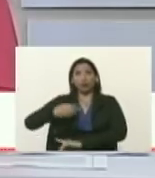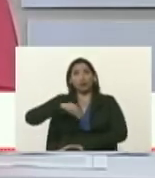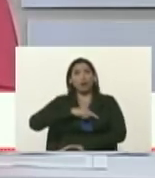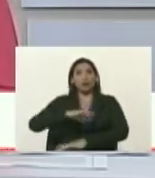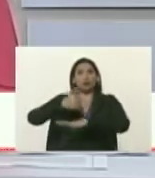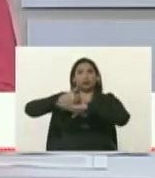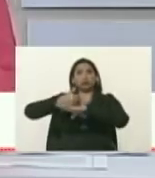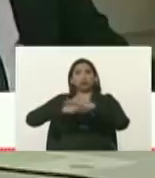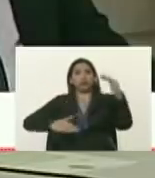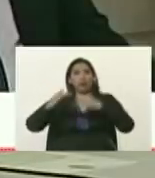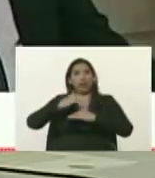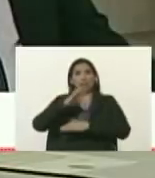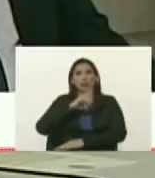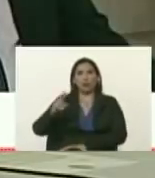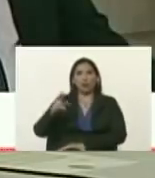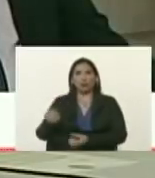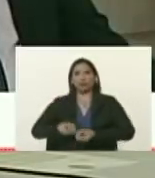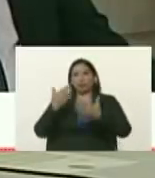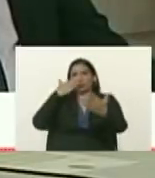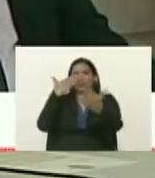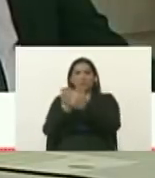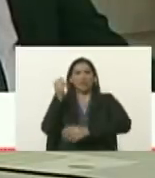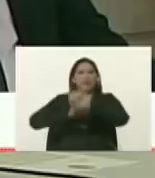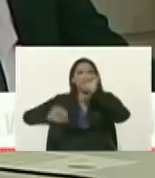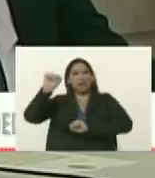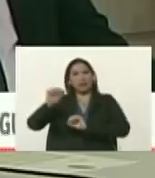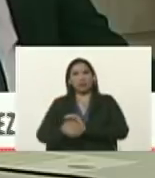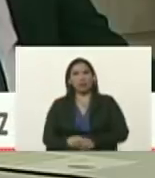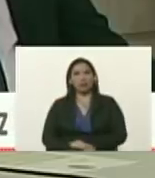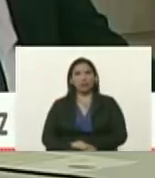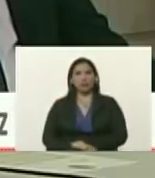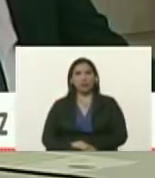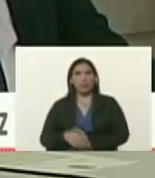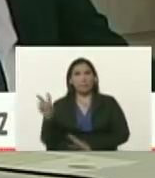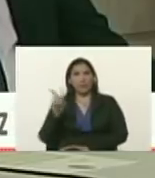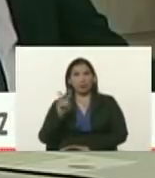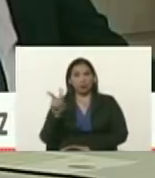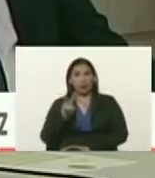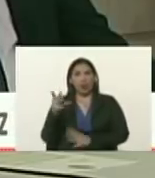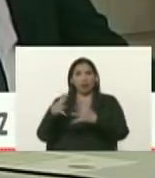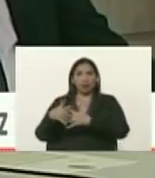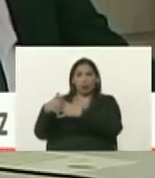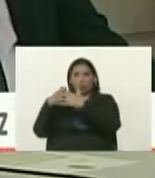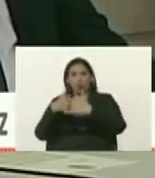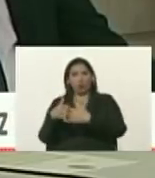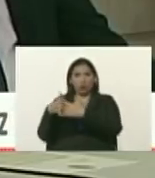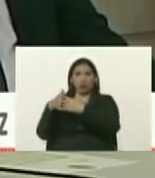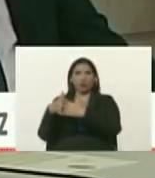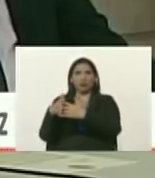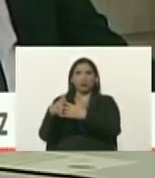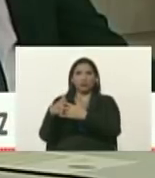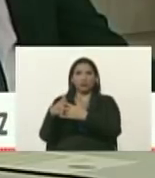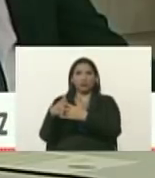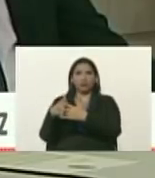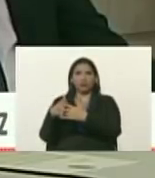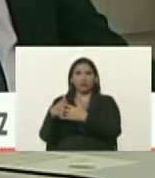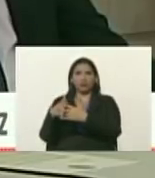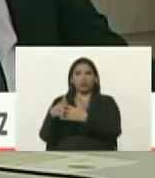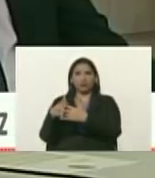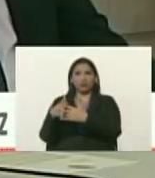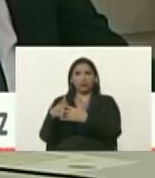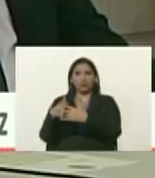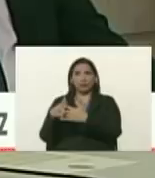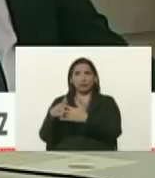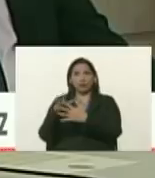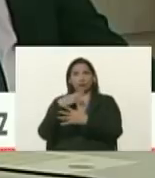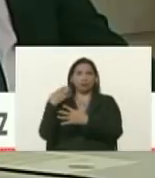procurador que lleve adelante la defensa de Venezuela en los Estados Unidos de Norteamérica, que se jacta de hablar